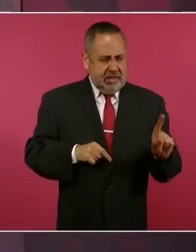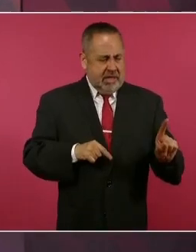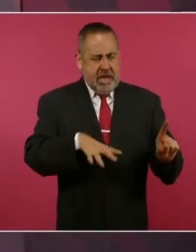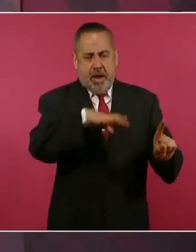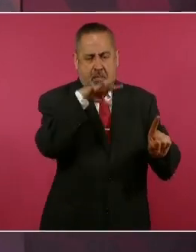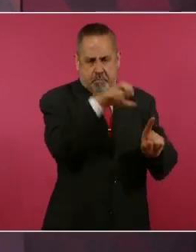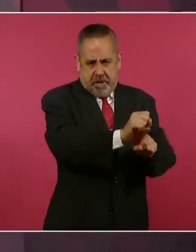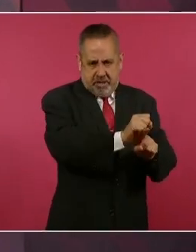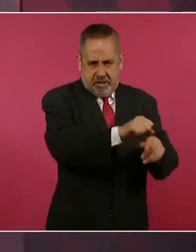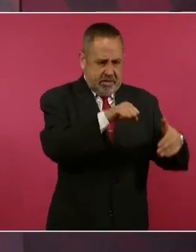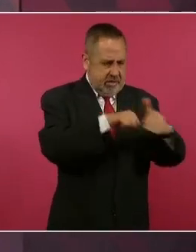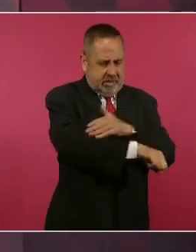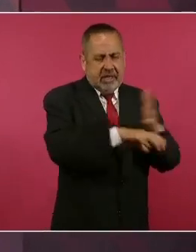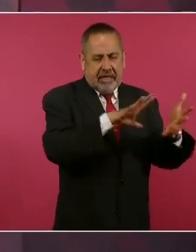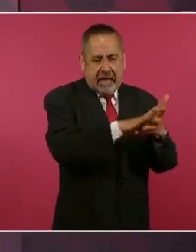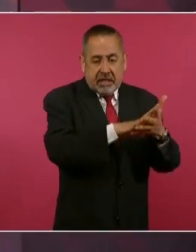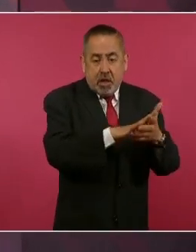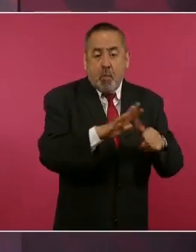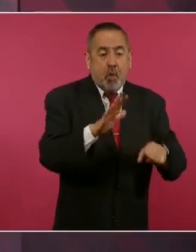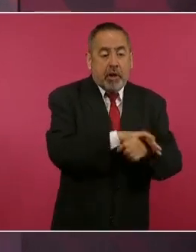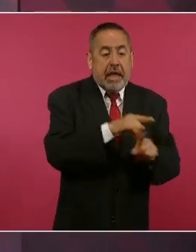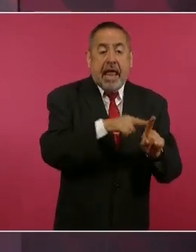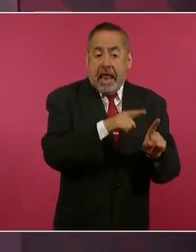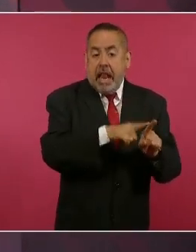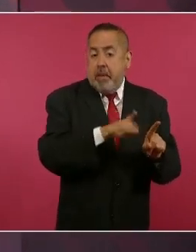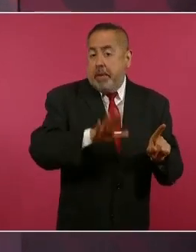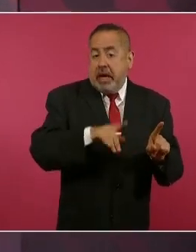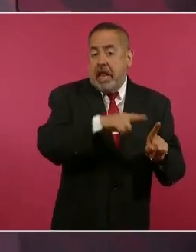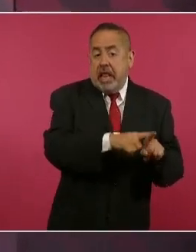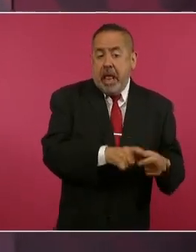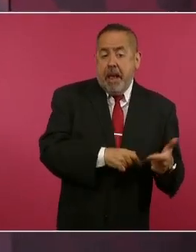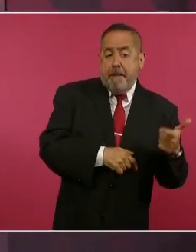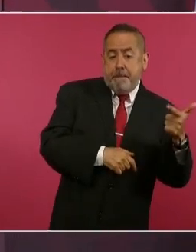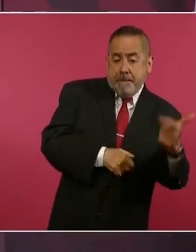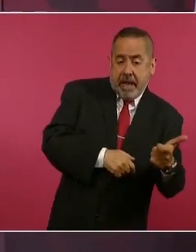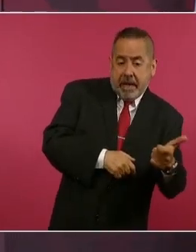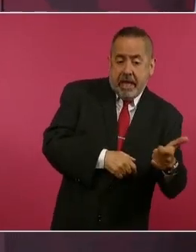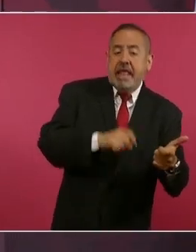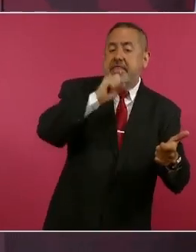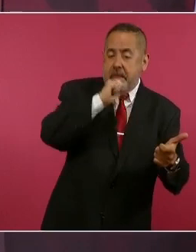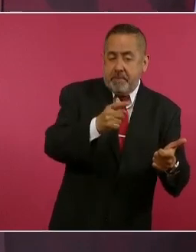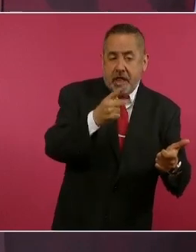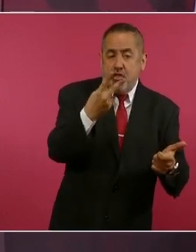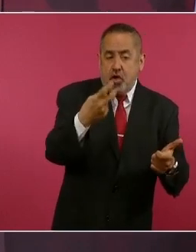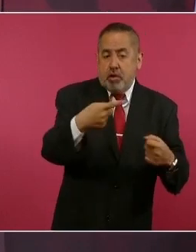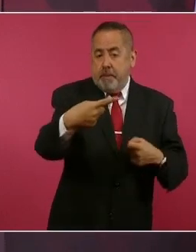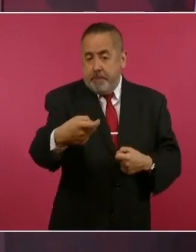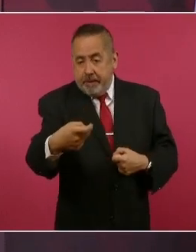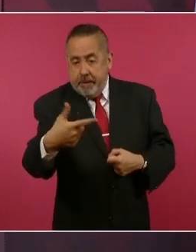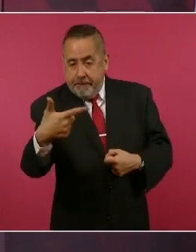haber sido el segundo tirador en el asesinato de Luis Donaldo Colosio.